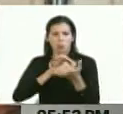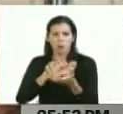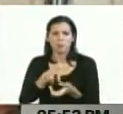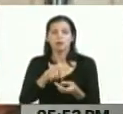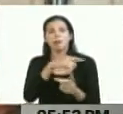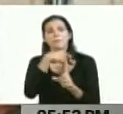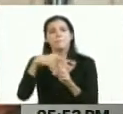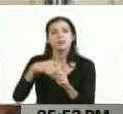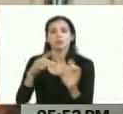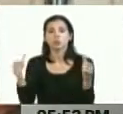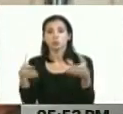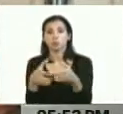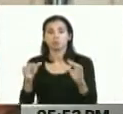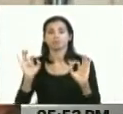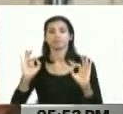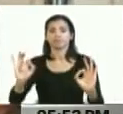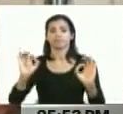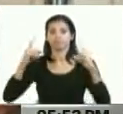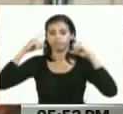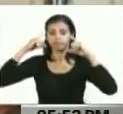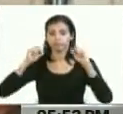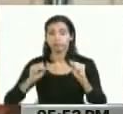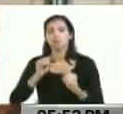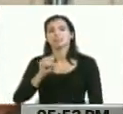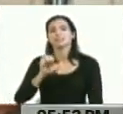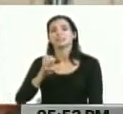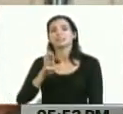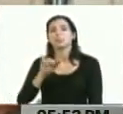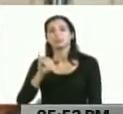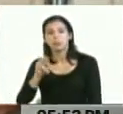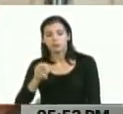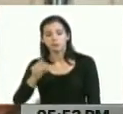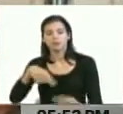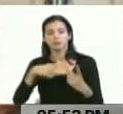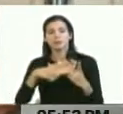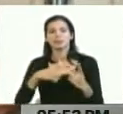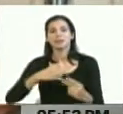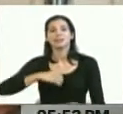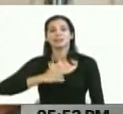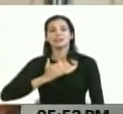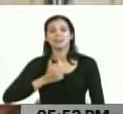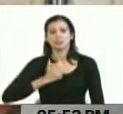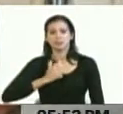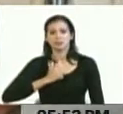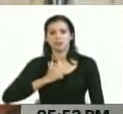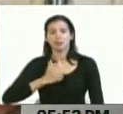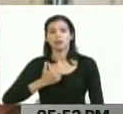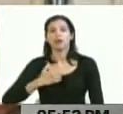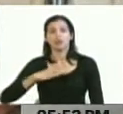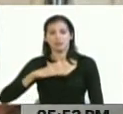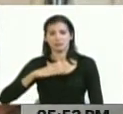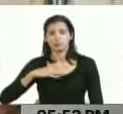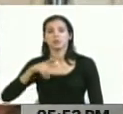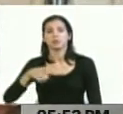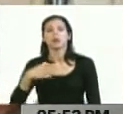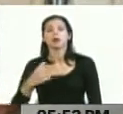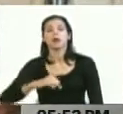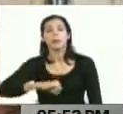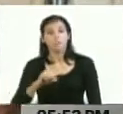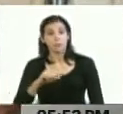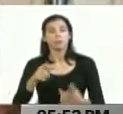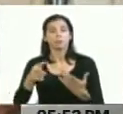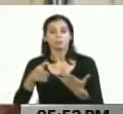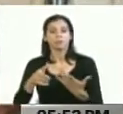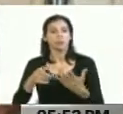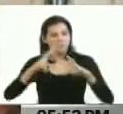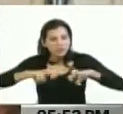equipo especializado del SEBIN y el CICPC que está colaborando en las investigaciones de estos casos para que no exista